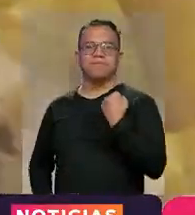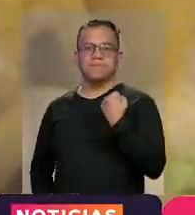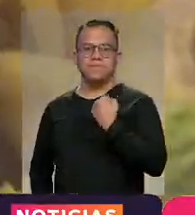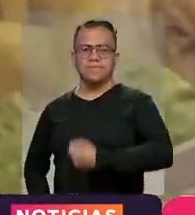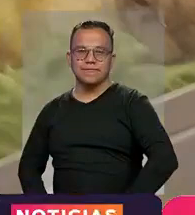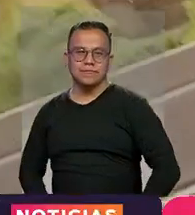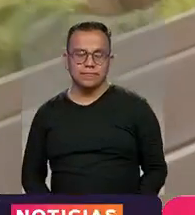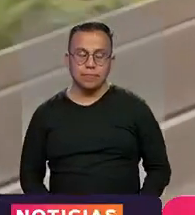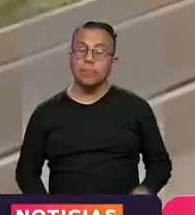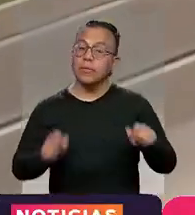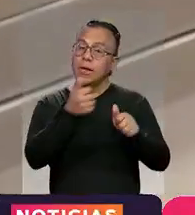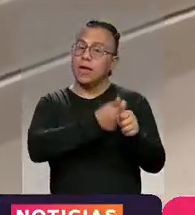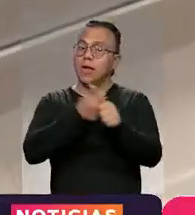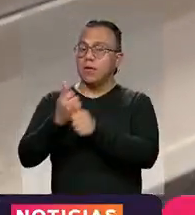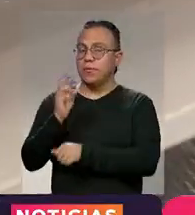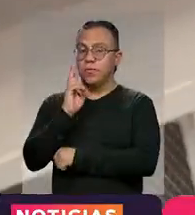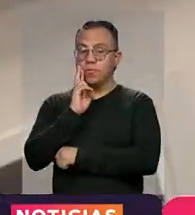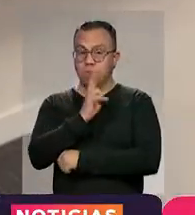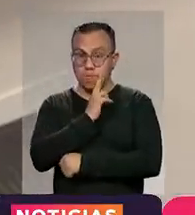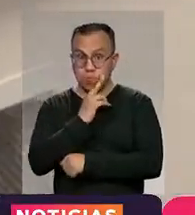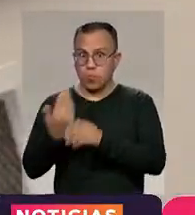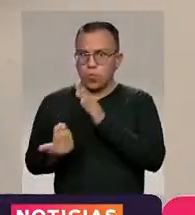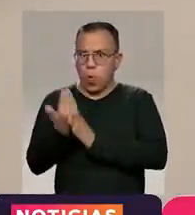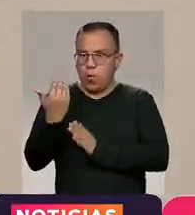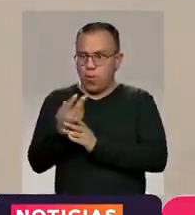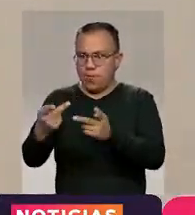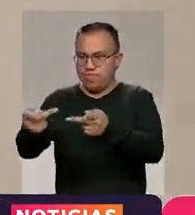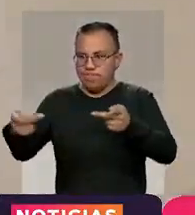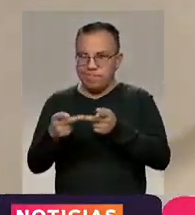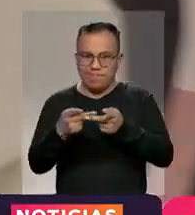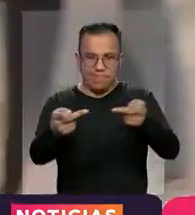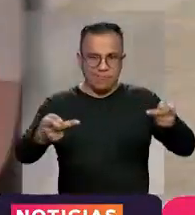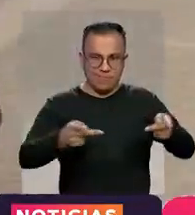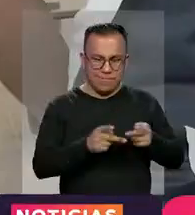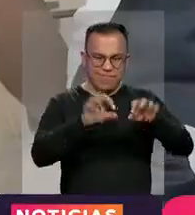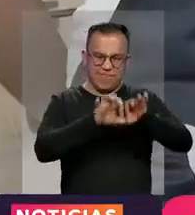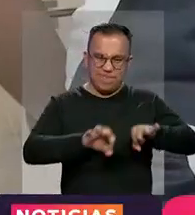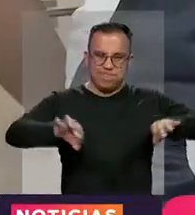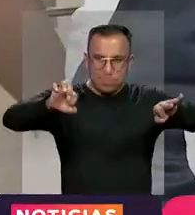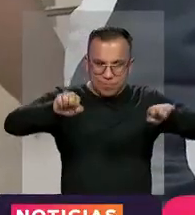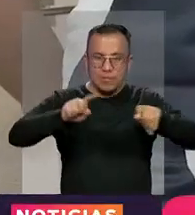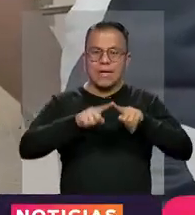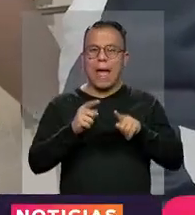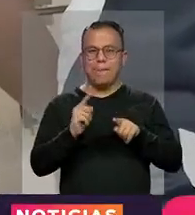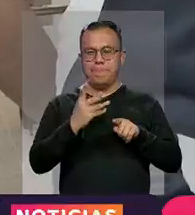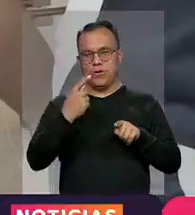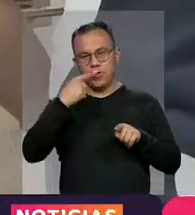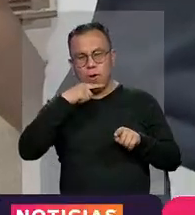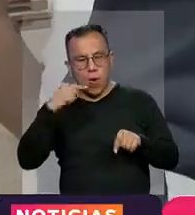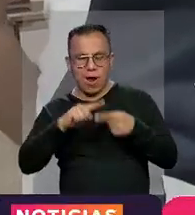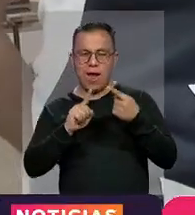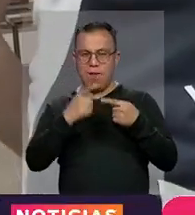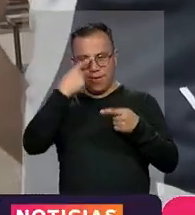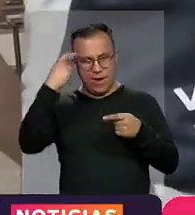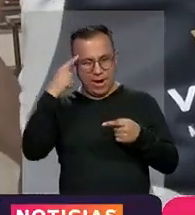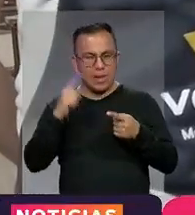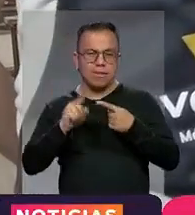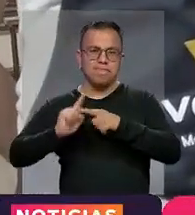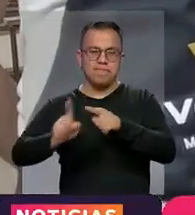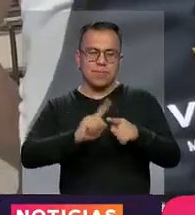esta edición, cada restaurante innovará en la preparación de la longaniza y de la morcilla, utilizando